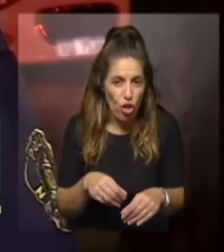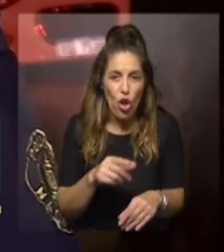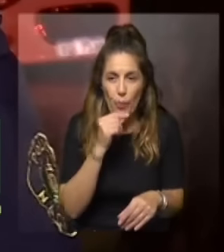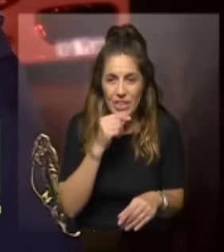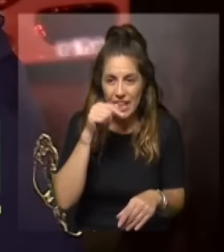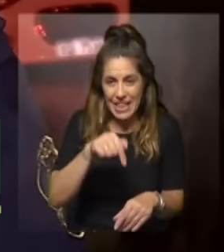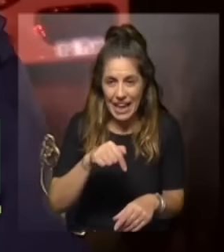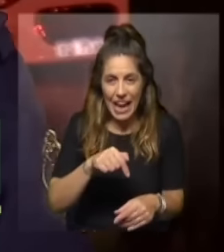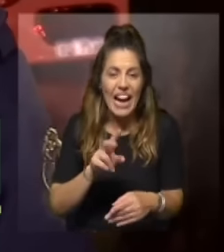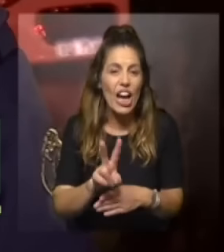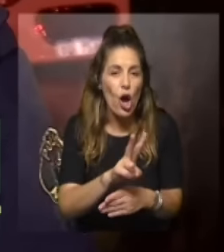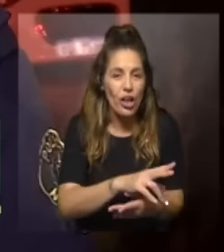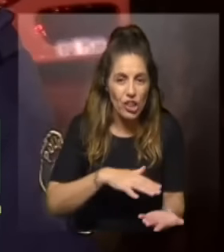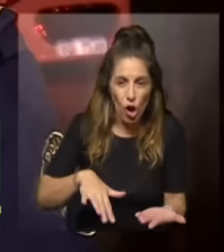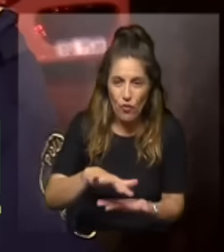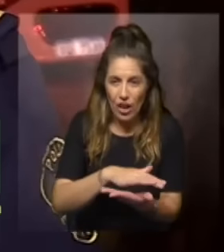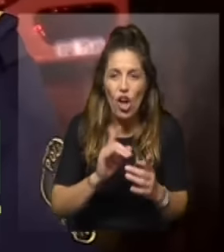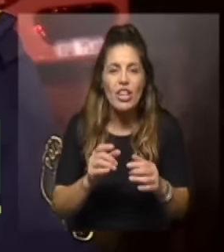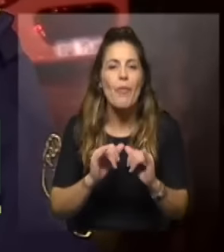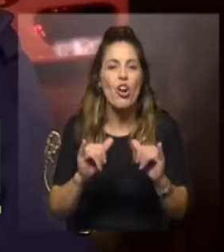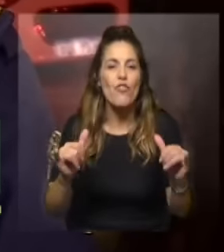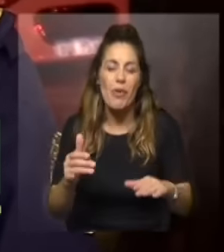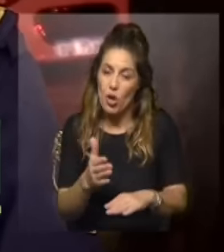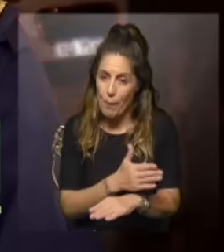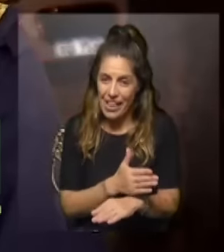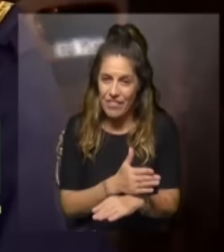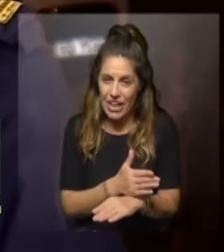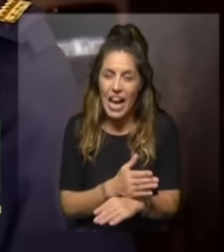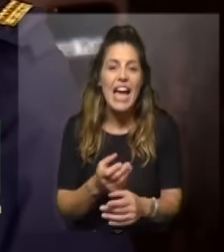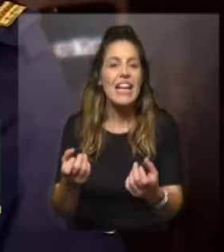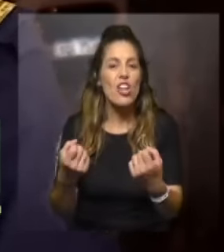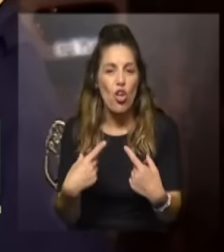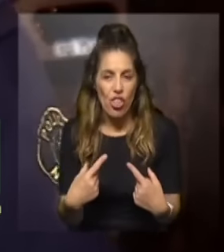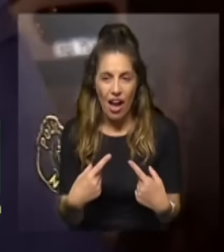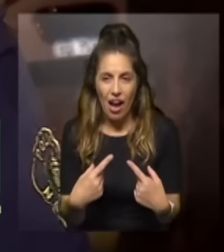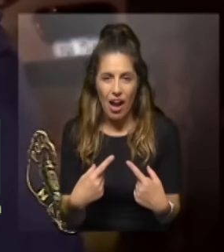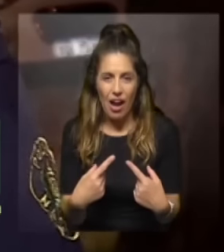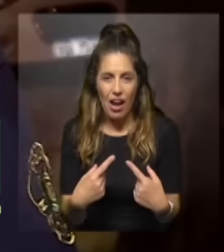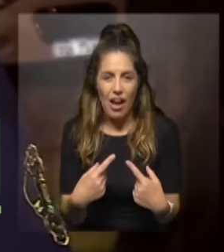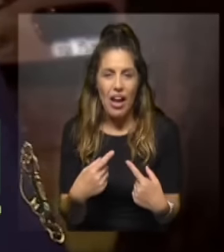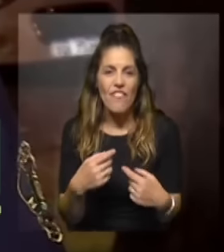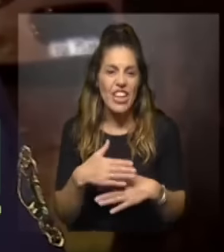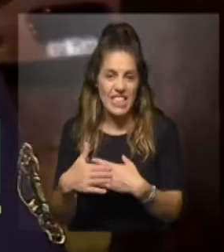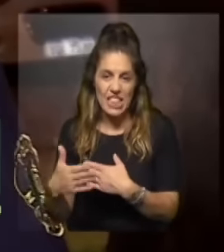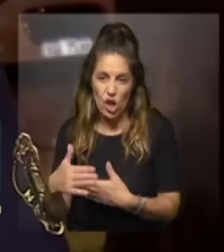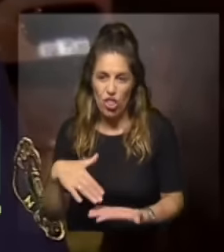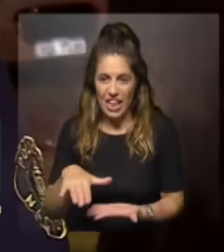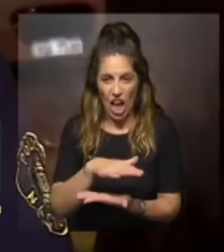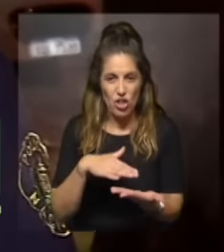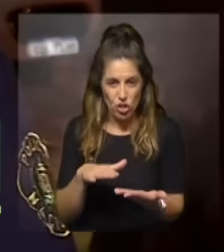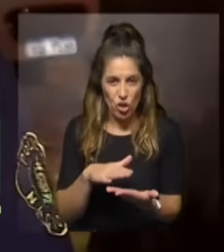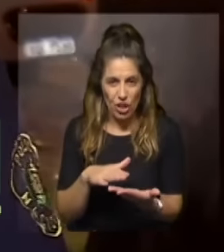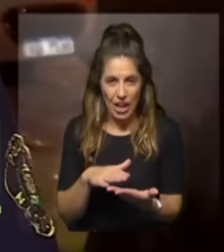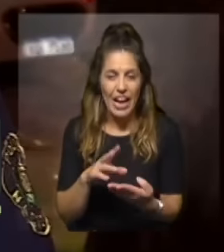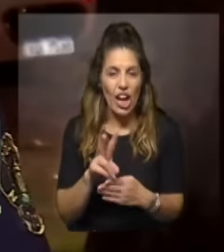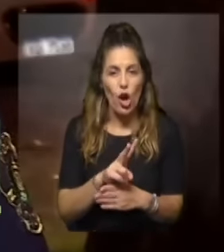barrio recorriendo el barrio y también con información previa que nos brindan eh moradores de la zona en diferentes recorridas